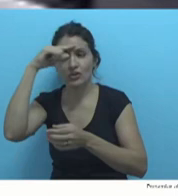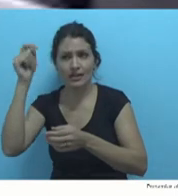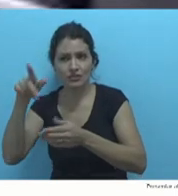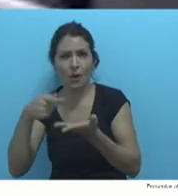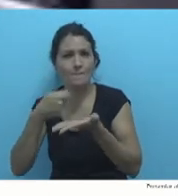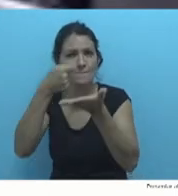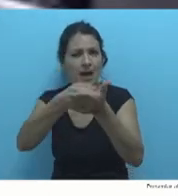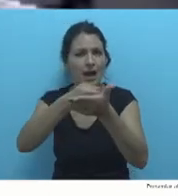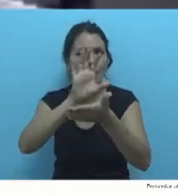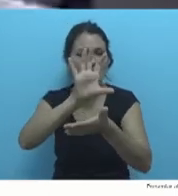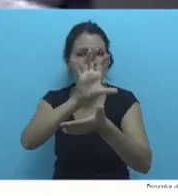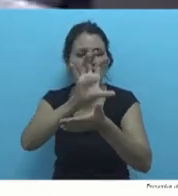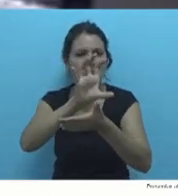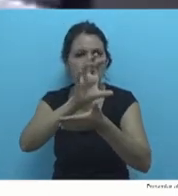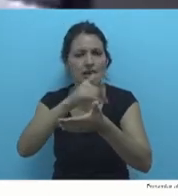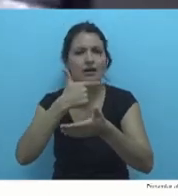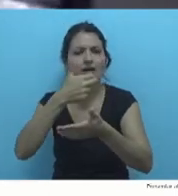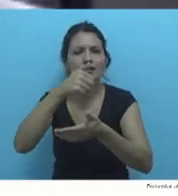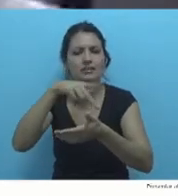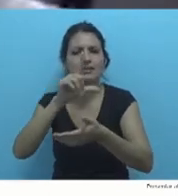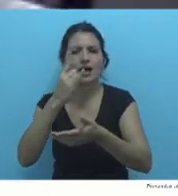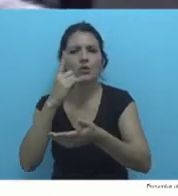oportunidad de volver a plantear esto. Y